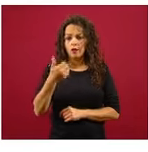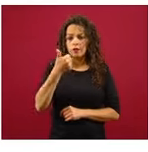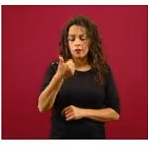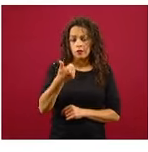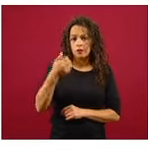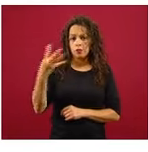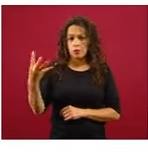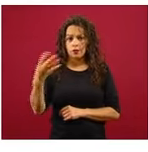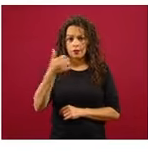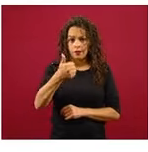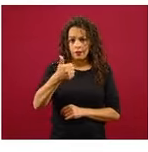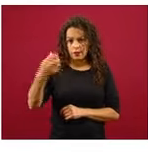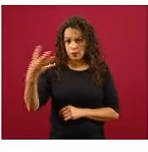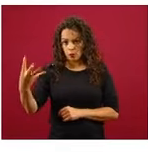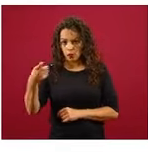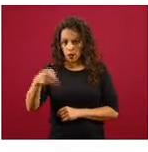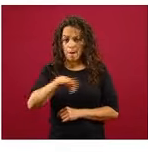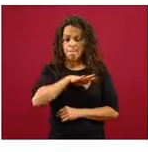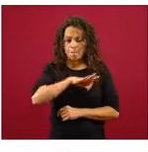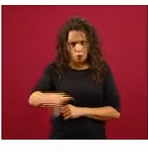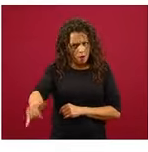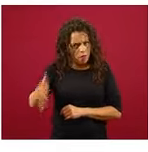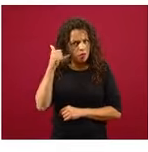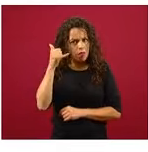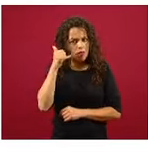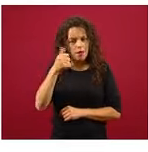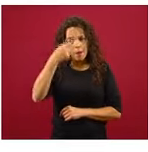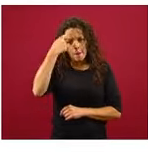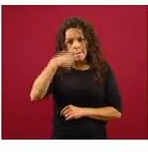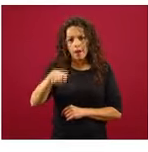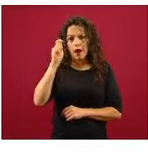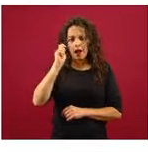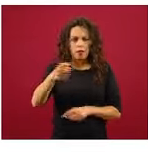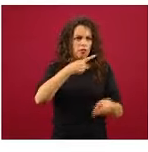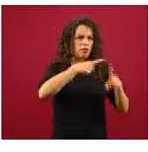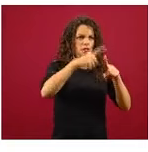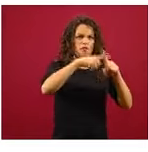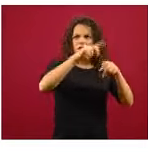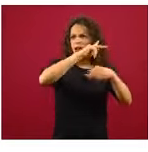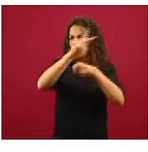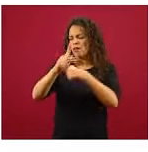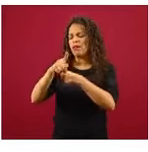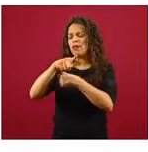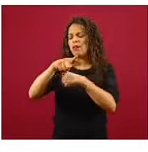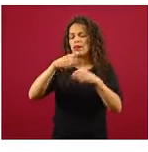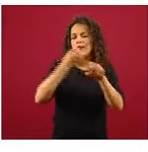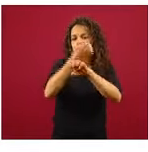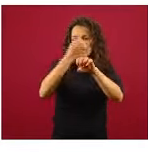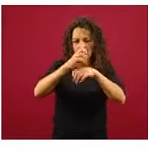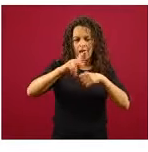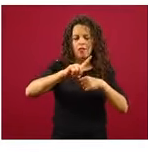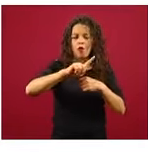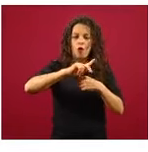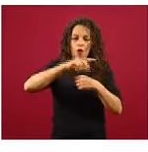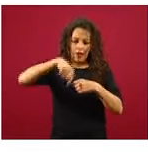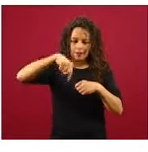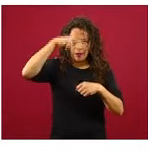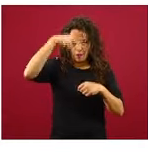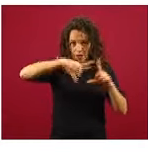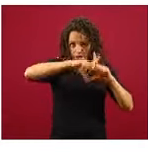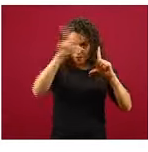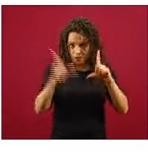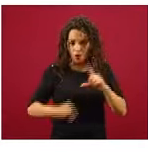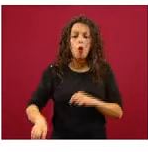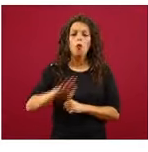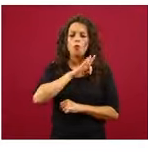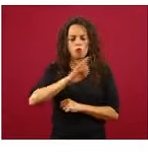800-624-6464. Se puede acceder de todo el país, y aquí podemos encontrar sobre todo información